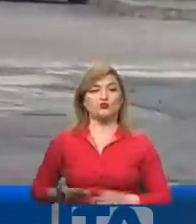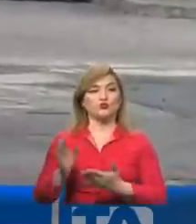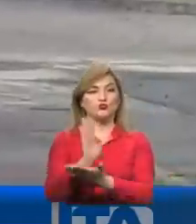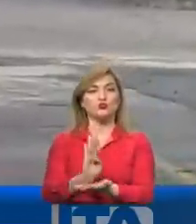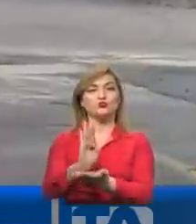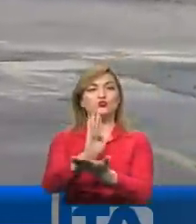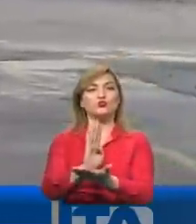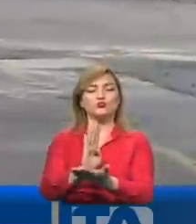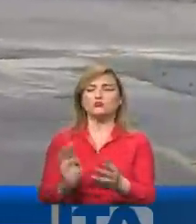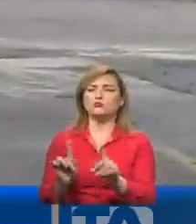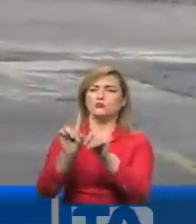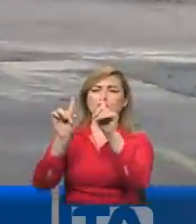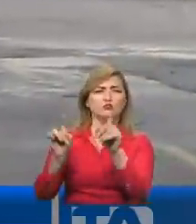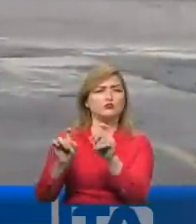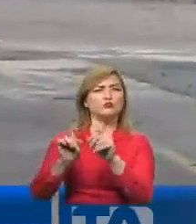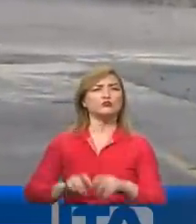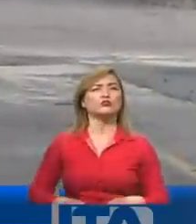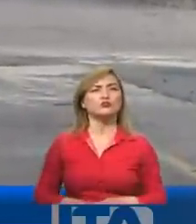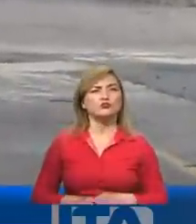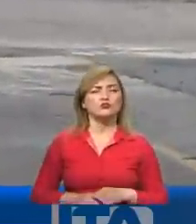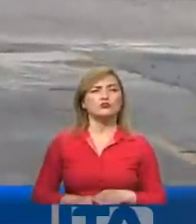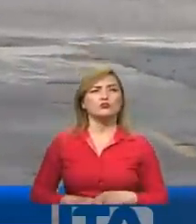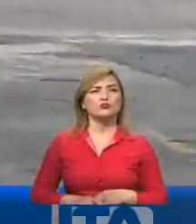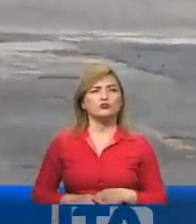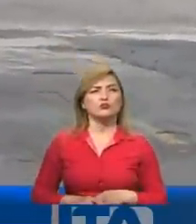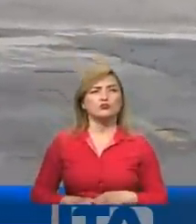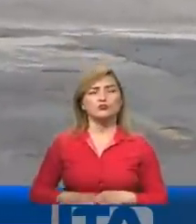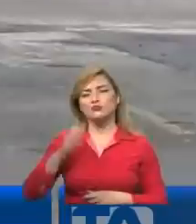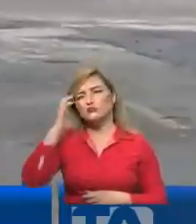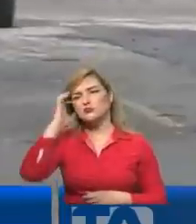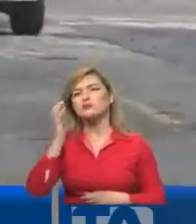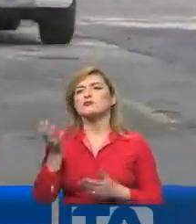días, para que nos comente, bueno, la tremenda